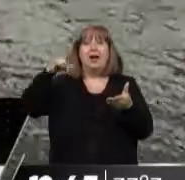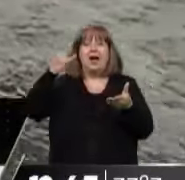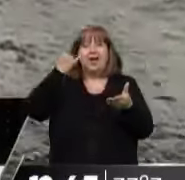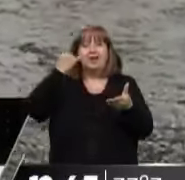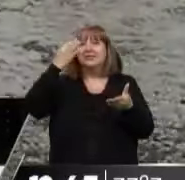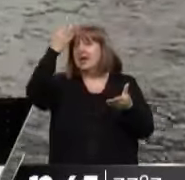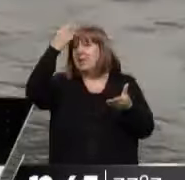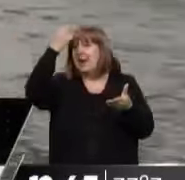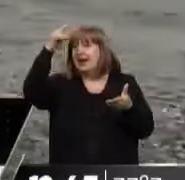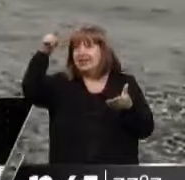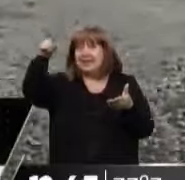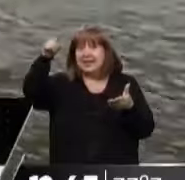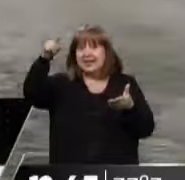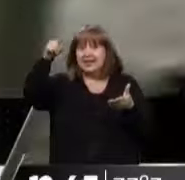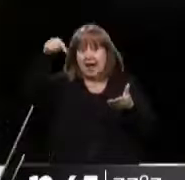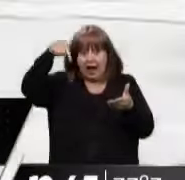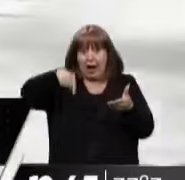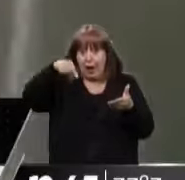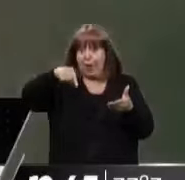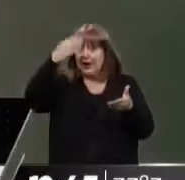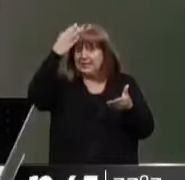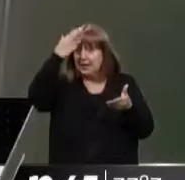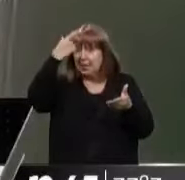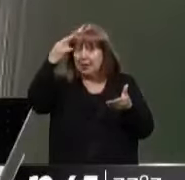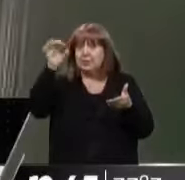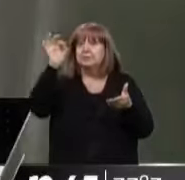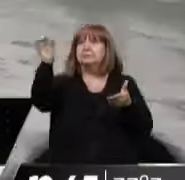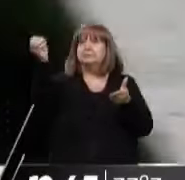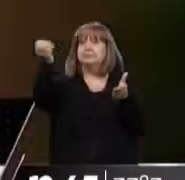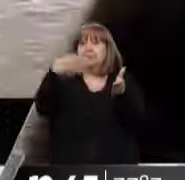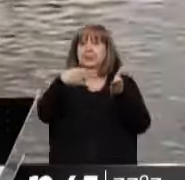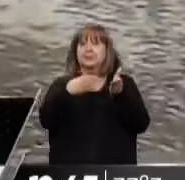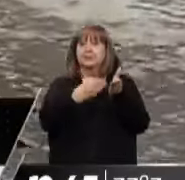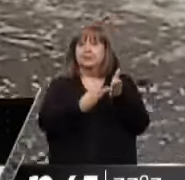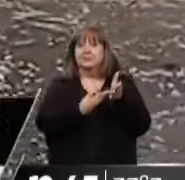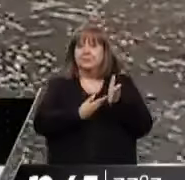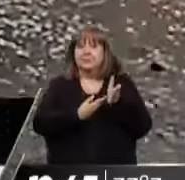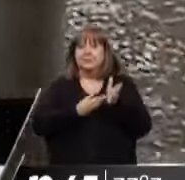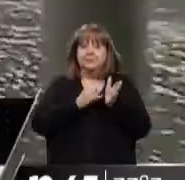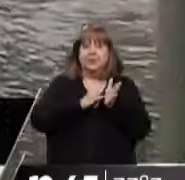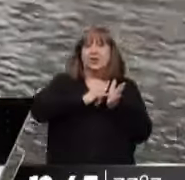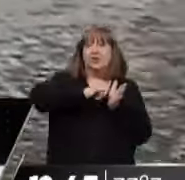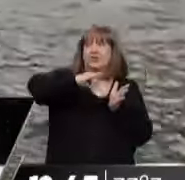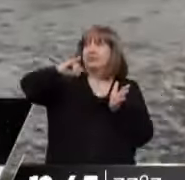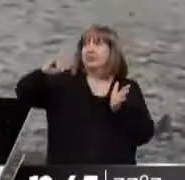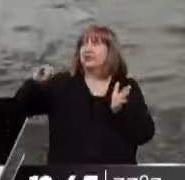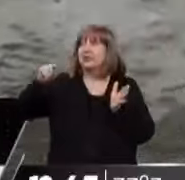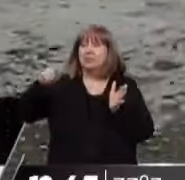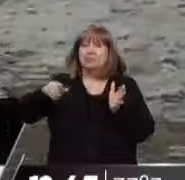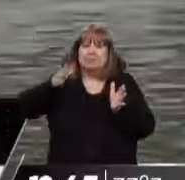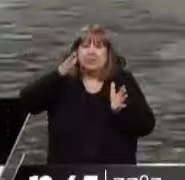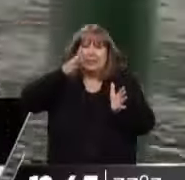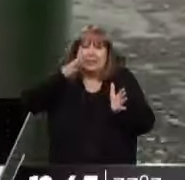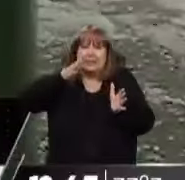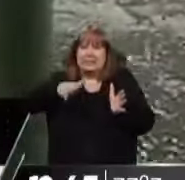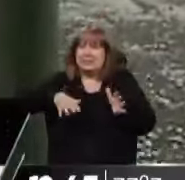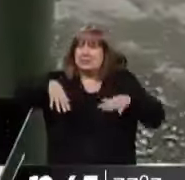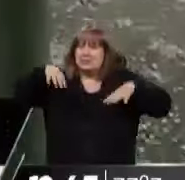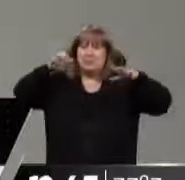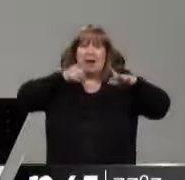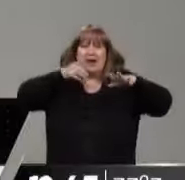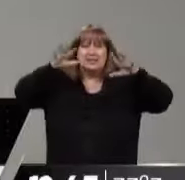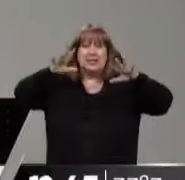San Martín, ¿sí? Sí. Chapanay, allí ustedes verán que a veces, mirá, hasta parece hasta nevado. Y no, es la cantidad de